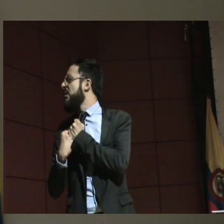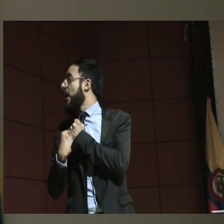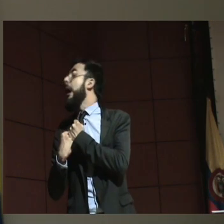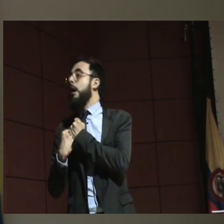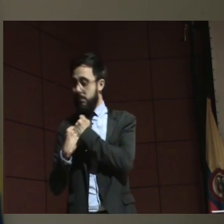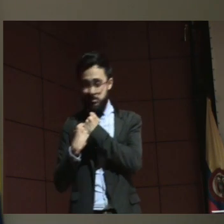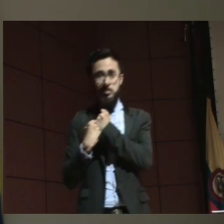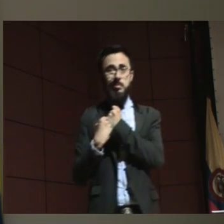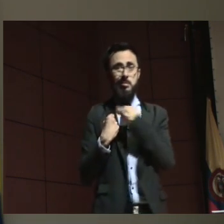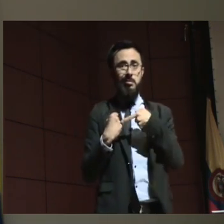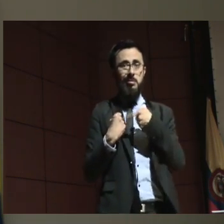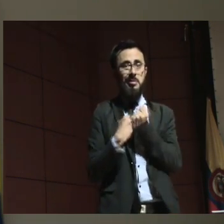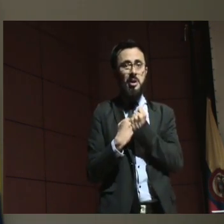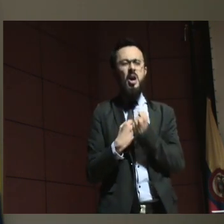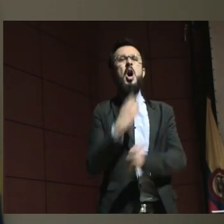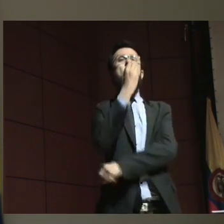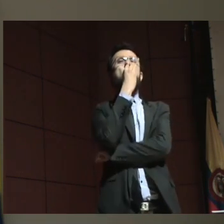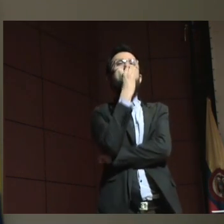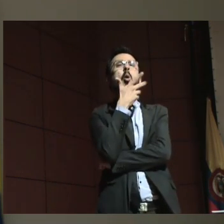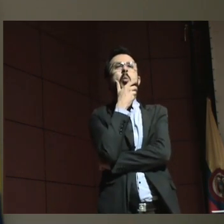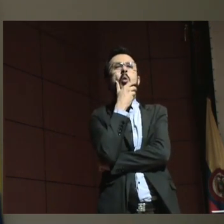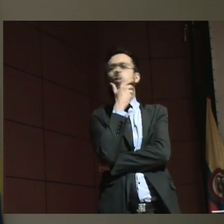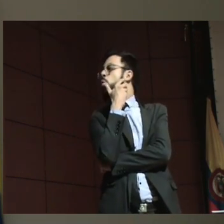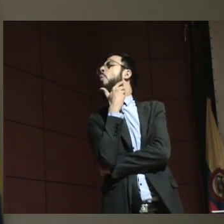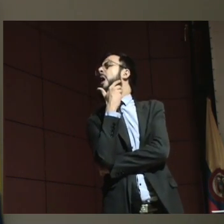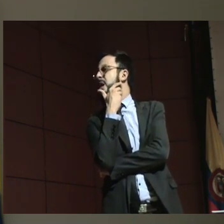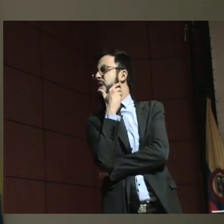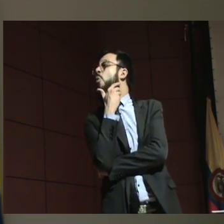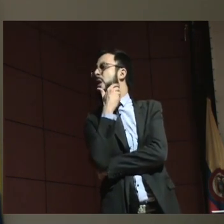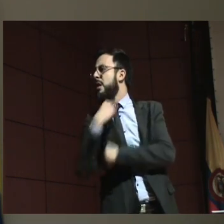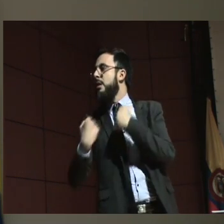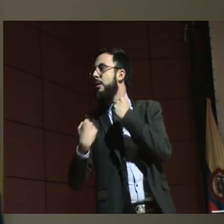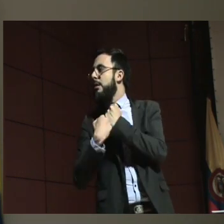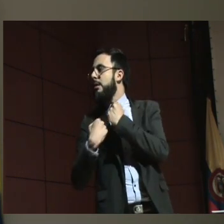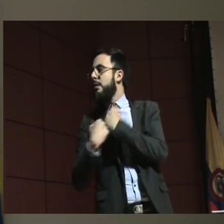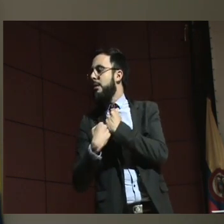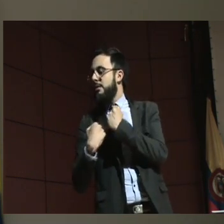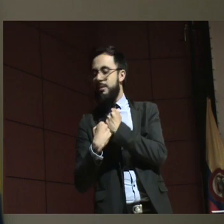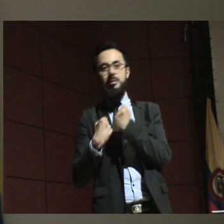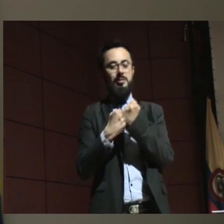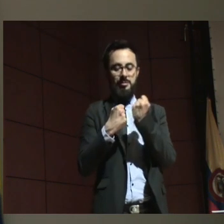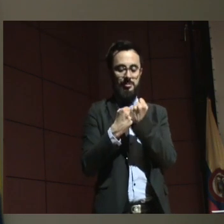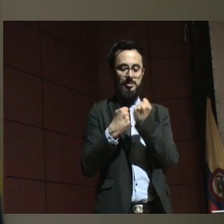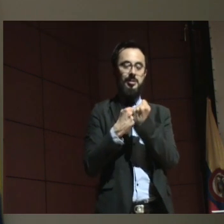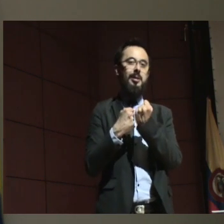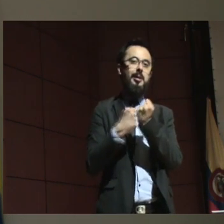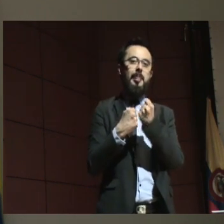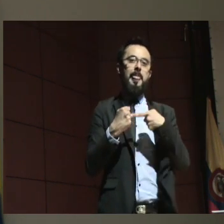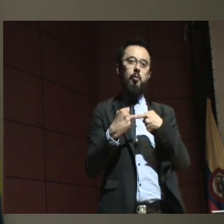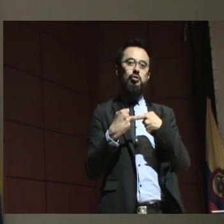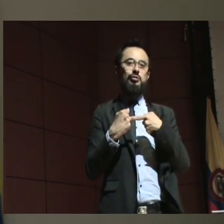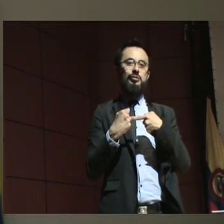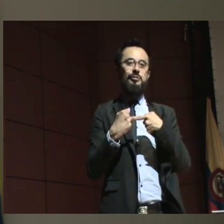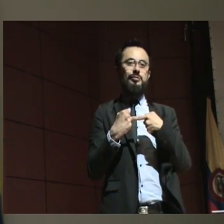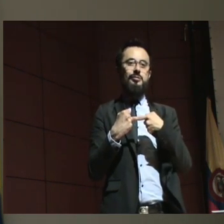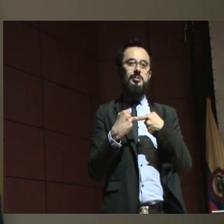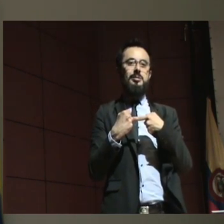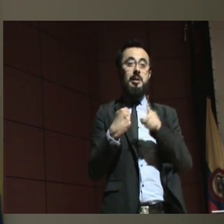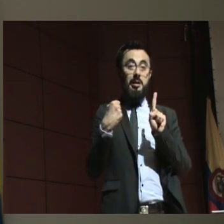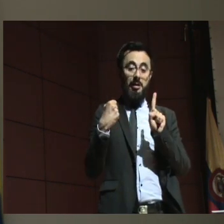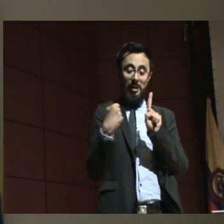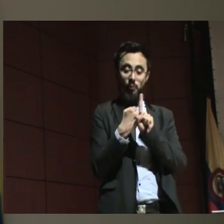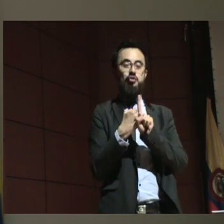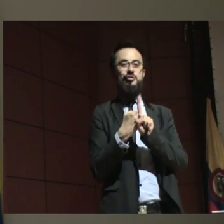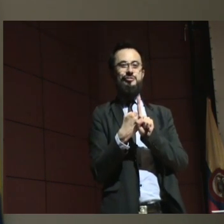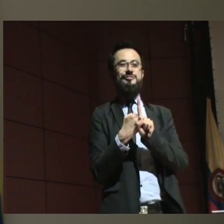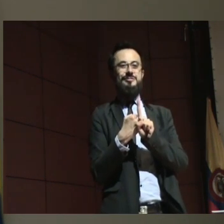de cómo vestirse, de qué comer, de qué hacer en la cotidianidad, hasta las decisiones más importantes. Y esos apoyos, por supuesto, deben tener un respaldo legal